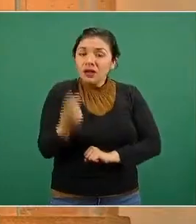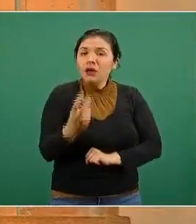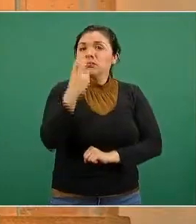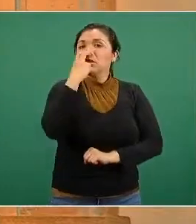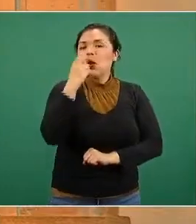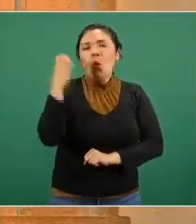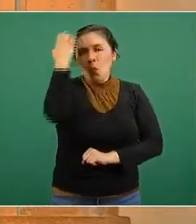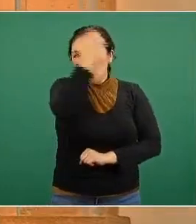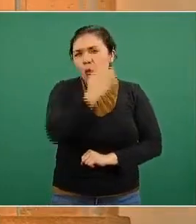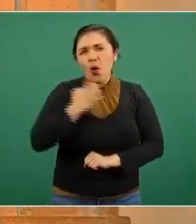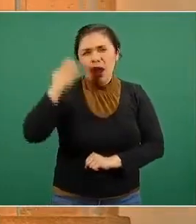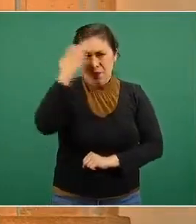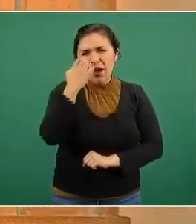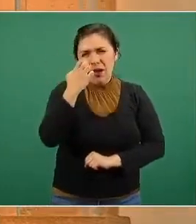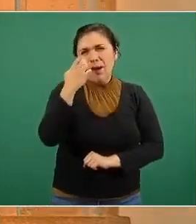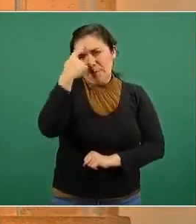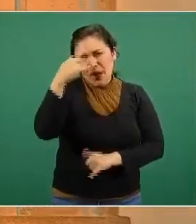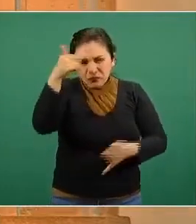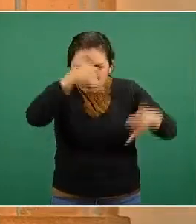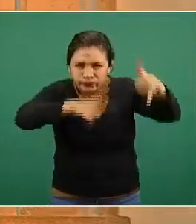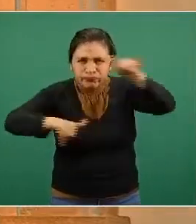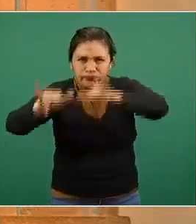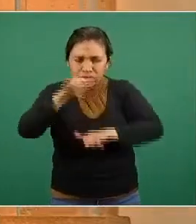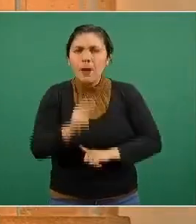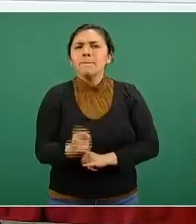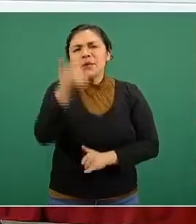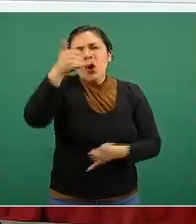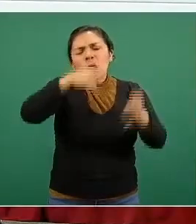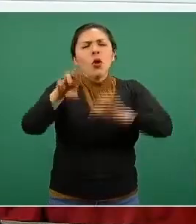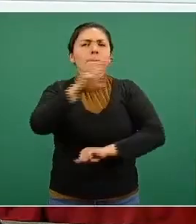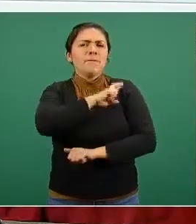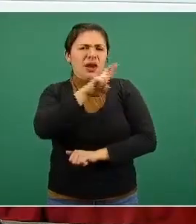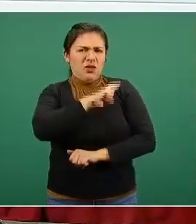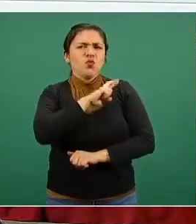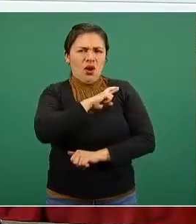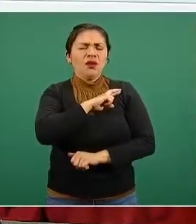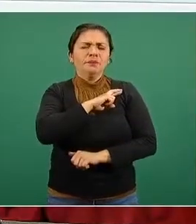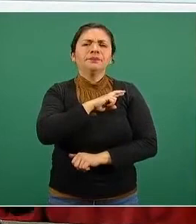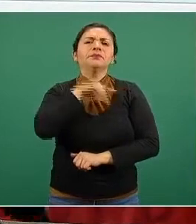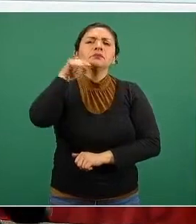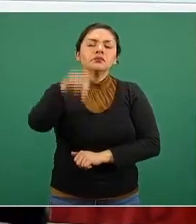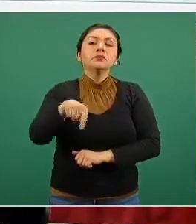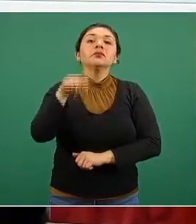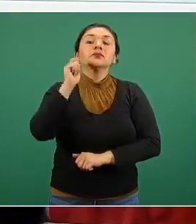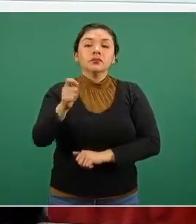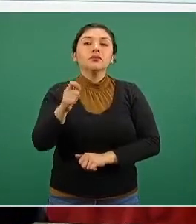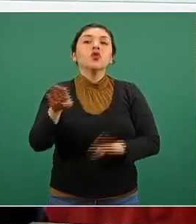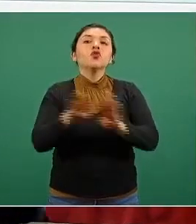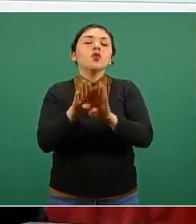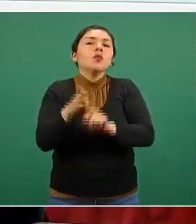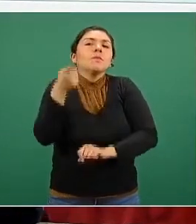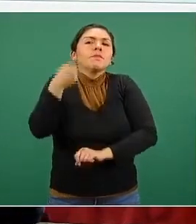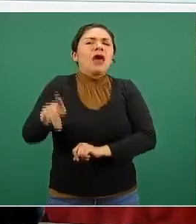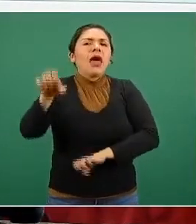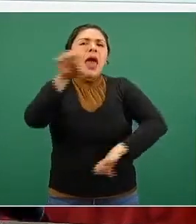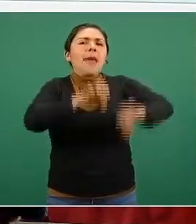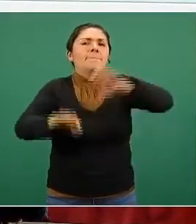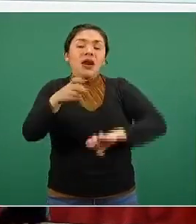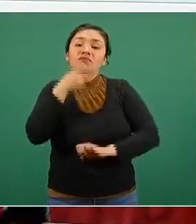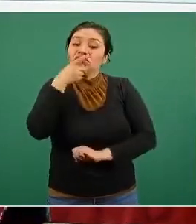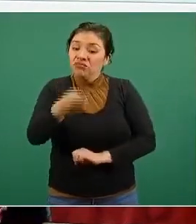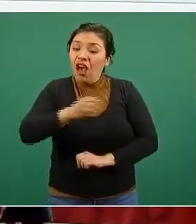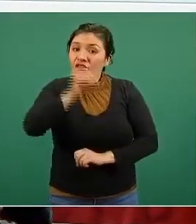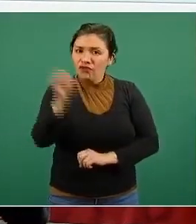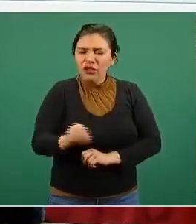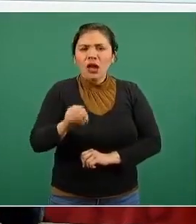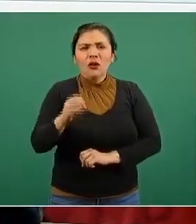una prueba, en este caso primeramente en un laboratorio privado, dado que está indicada por su empresa, la cual